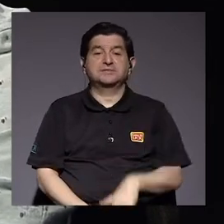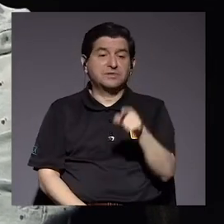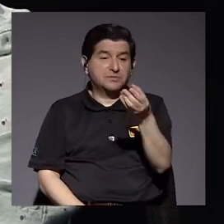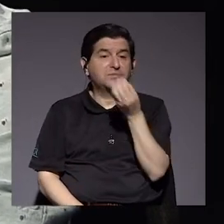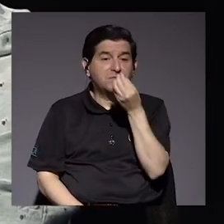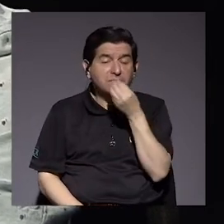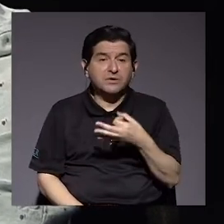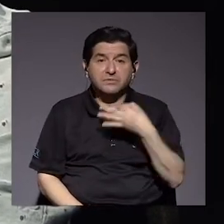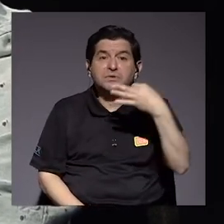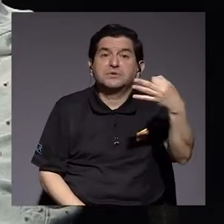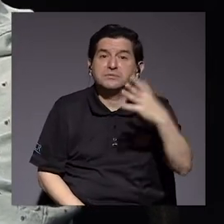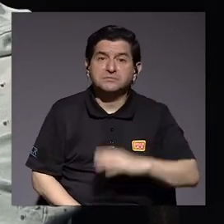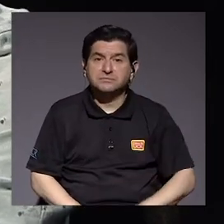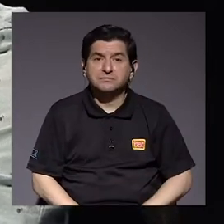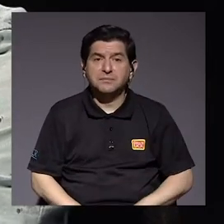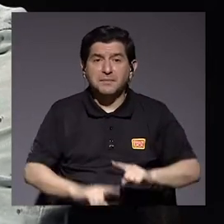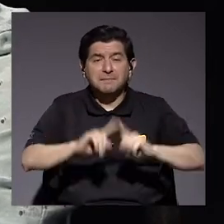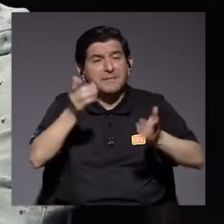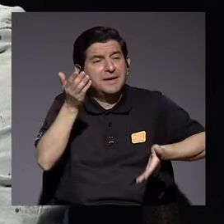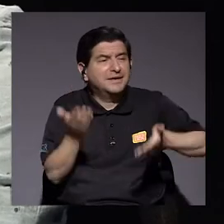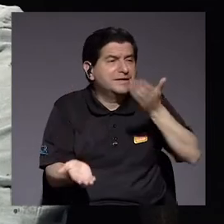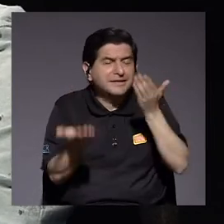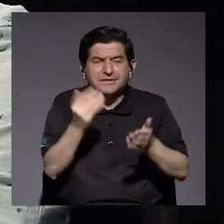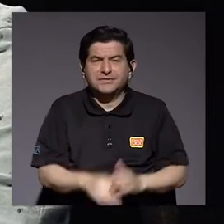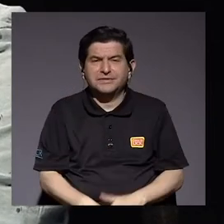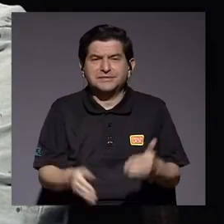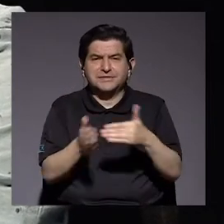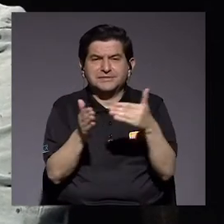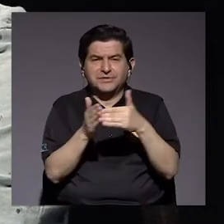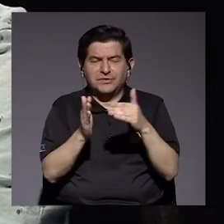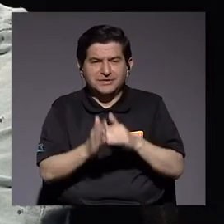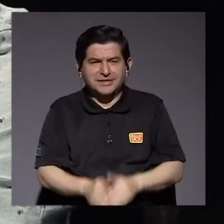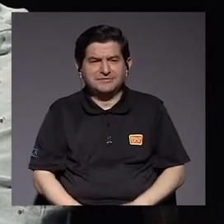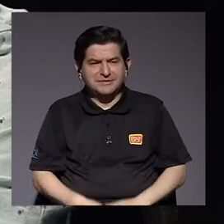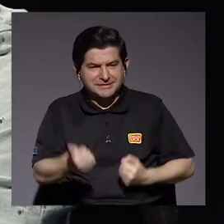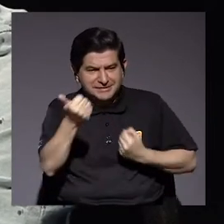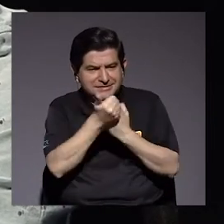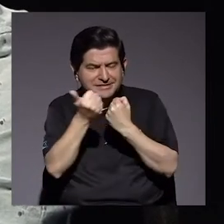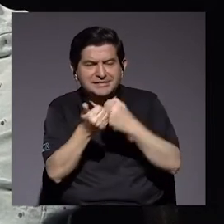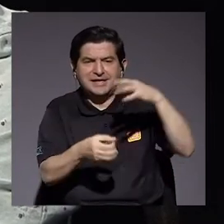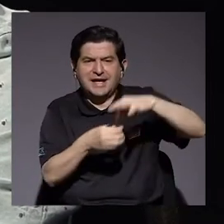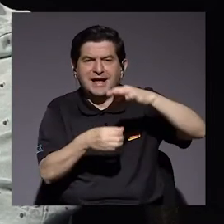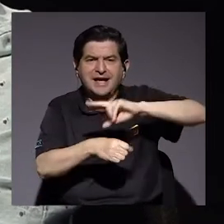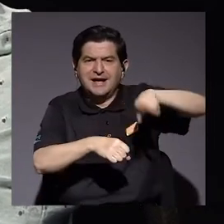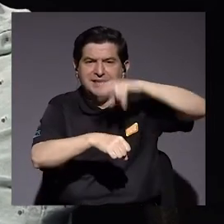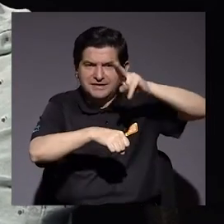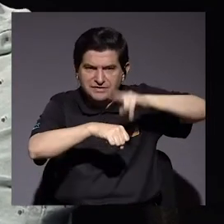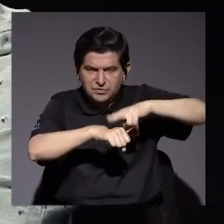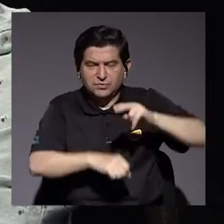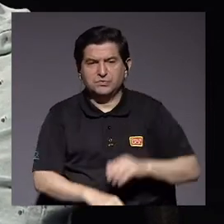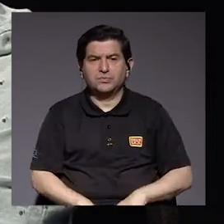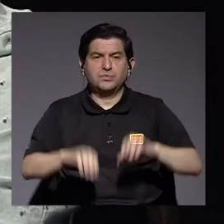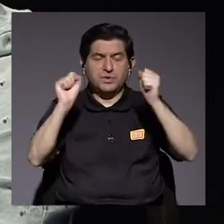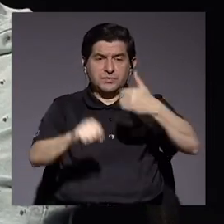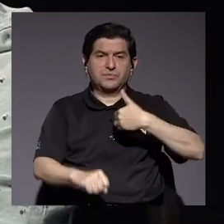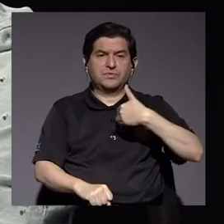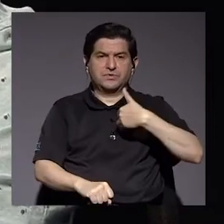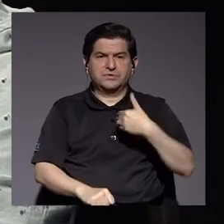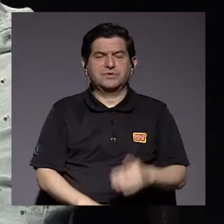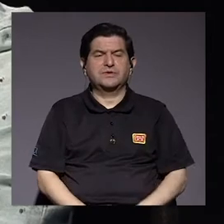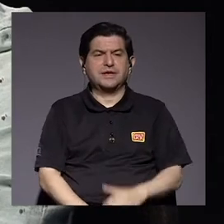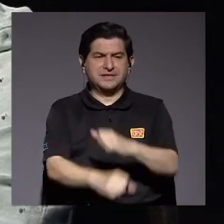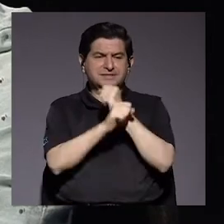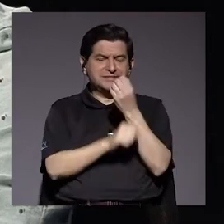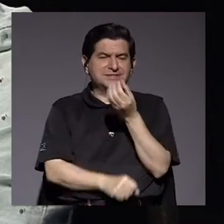Pero tal vez en eso sí hay que volver la mirada, volverle a dar apoyo al agricultor nacional para lograr tener una cierta